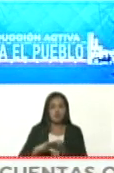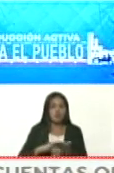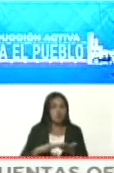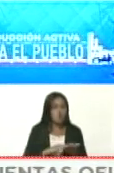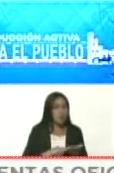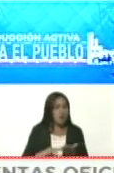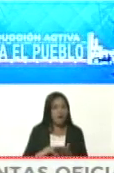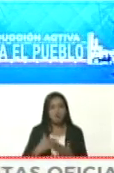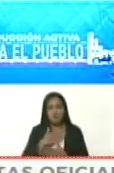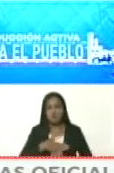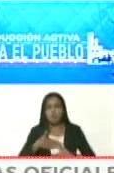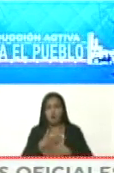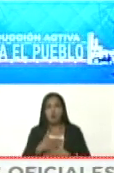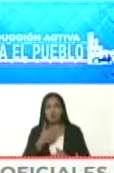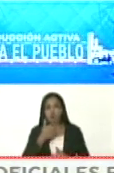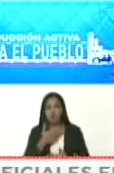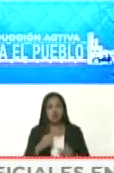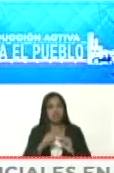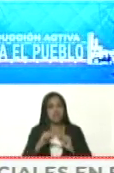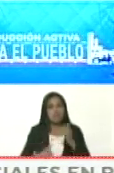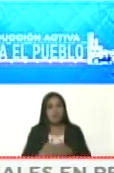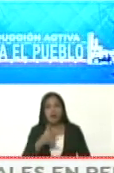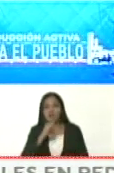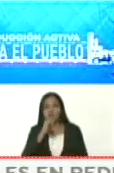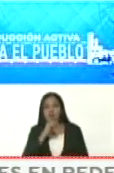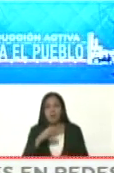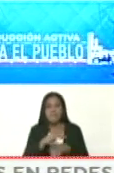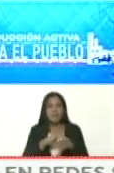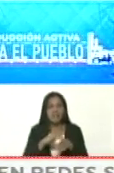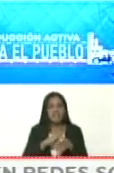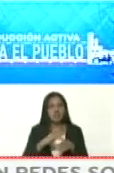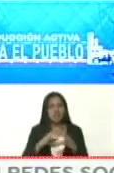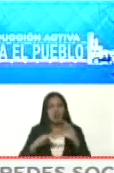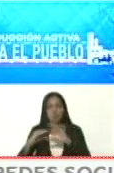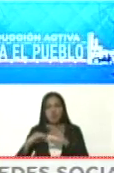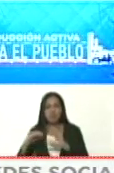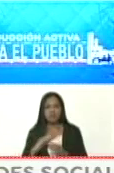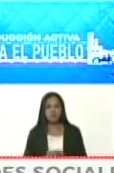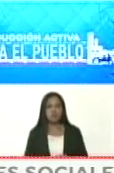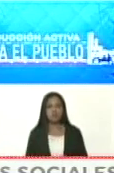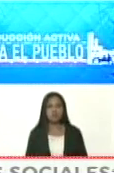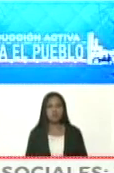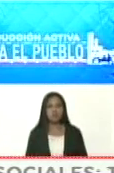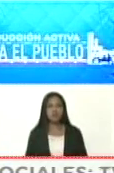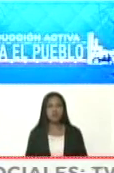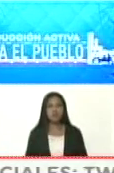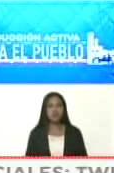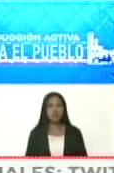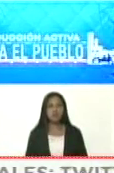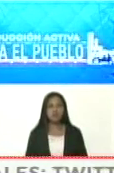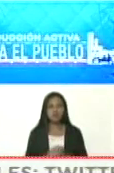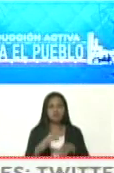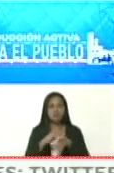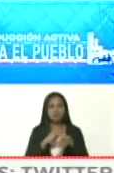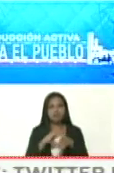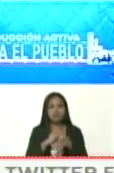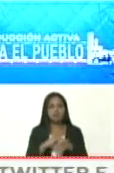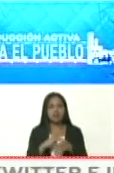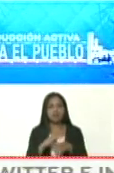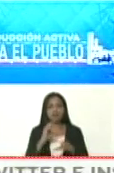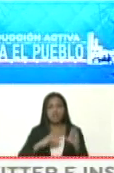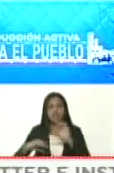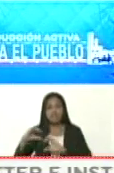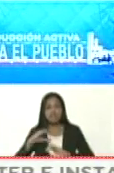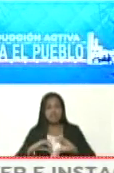recuperándose, mejorando. Yo quiero que me mantengan informado, ministro Jorge Márquez, ministra Gabriela, ministra de Ciencia